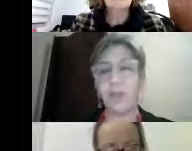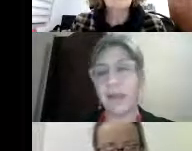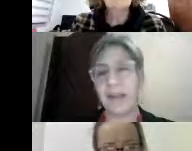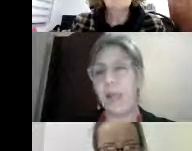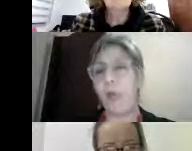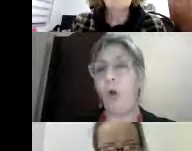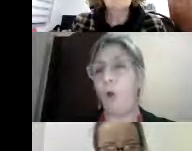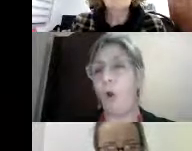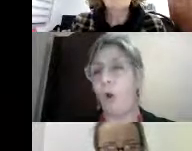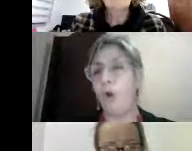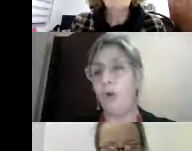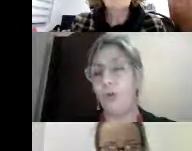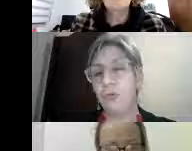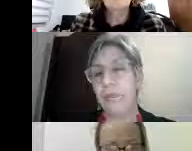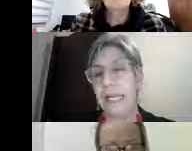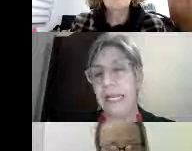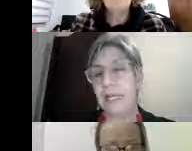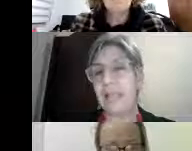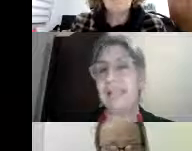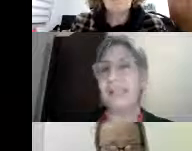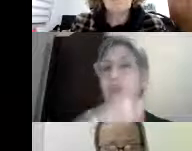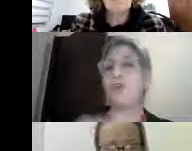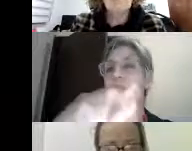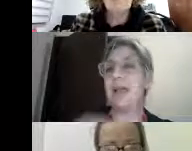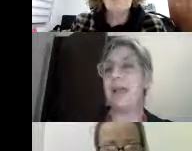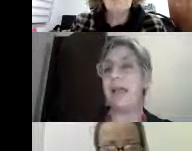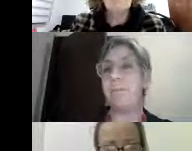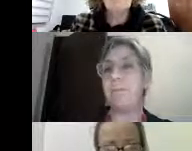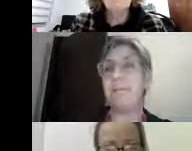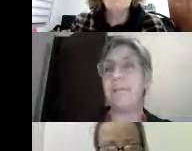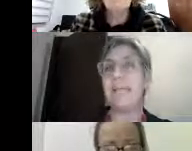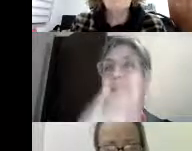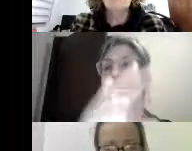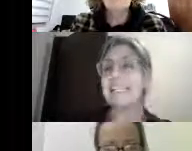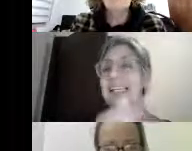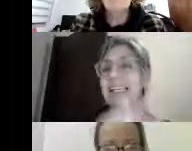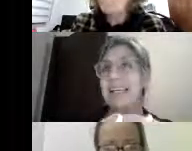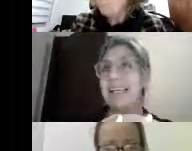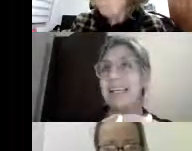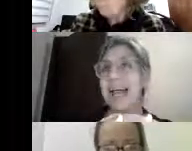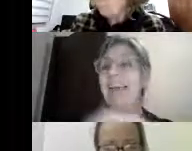Este estudio muestra cómo las distintas